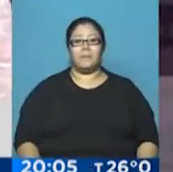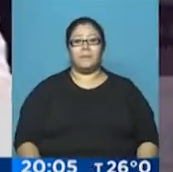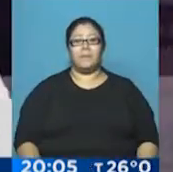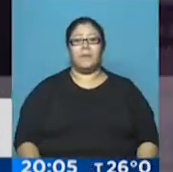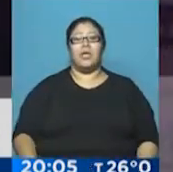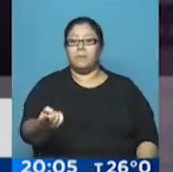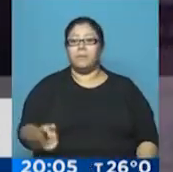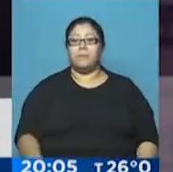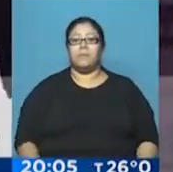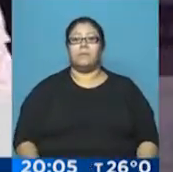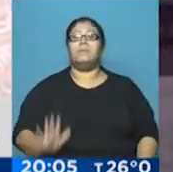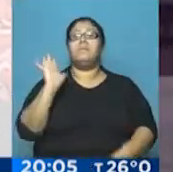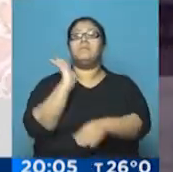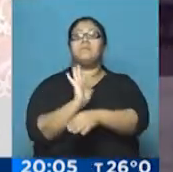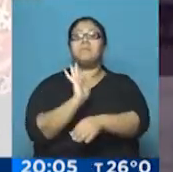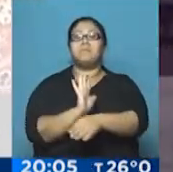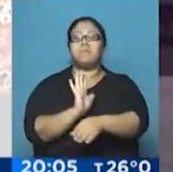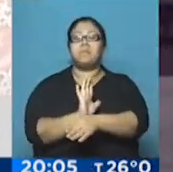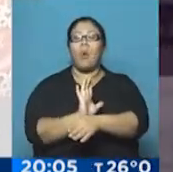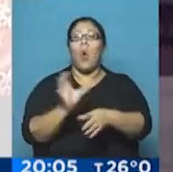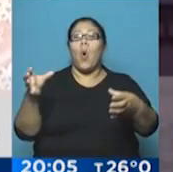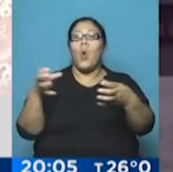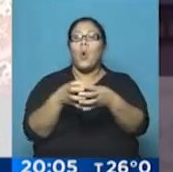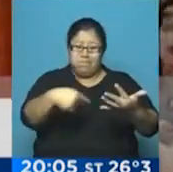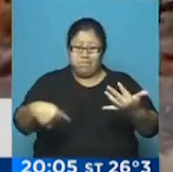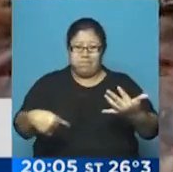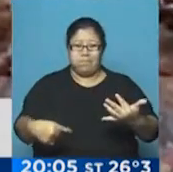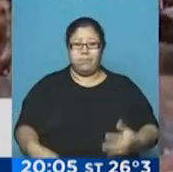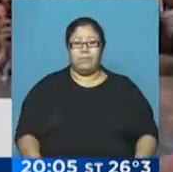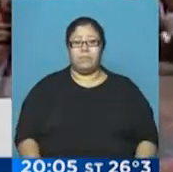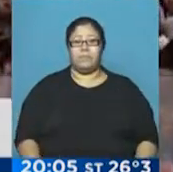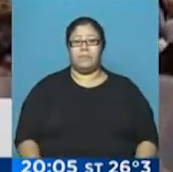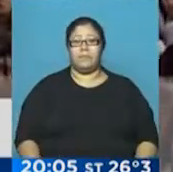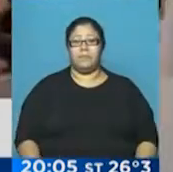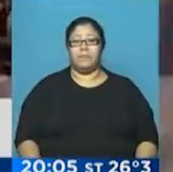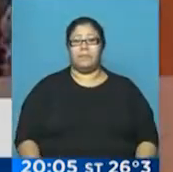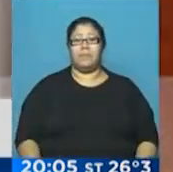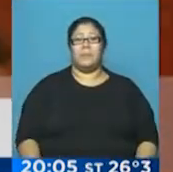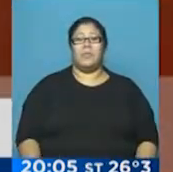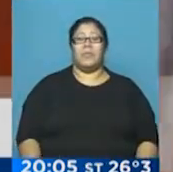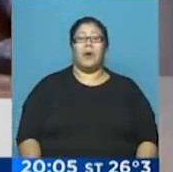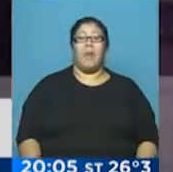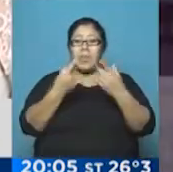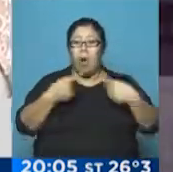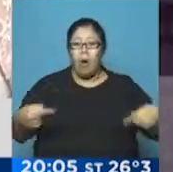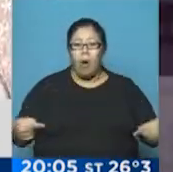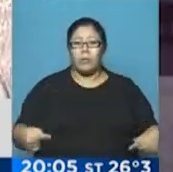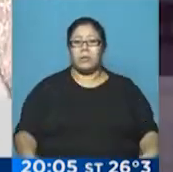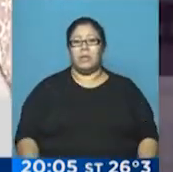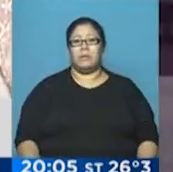yo denomino el Partido Judicial, si después de tantos palos en la rueda,